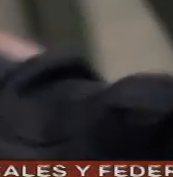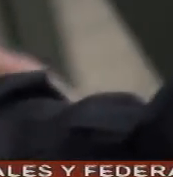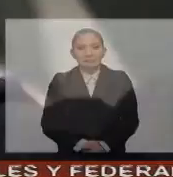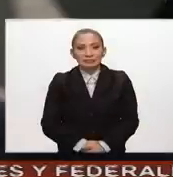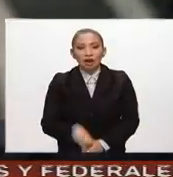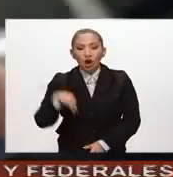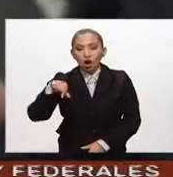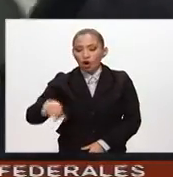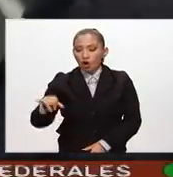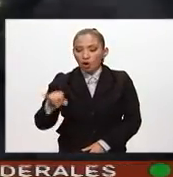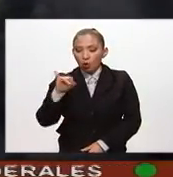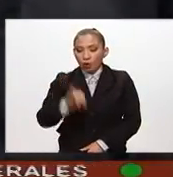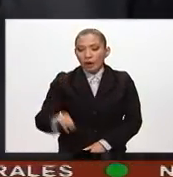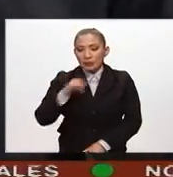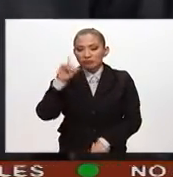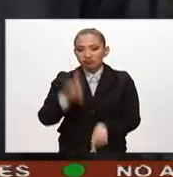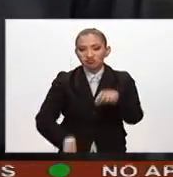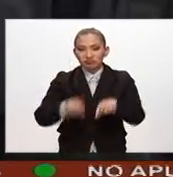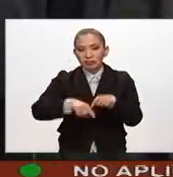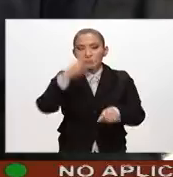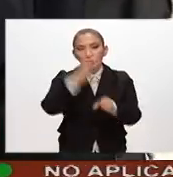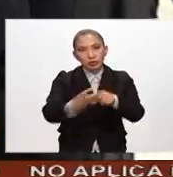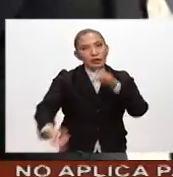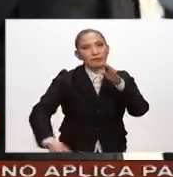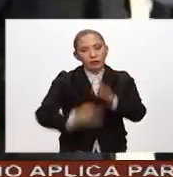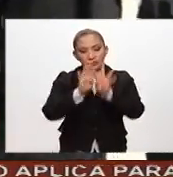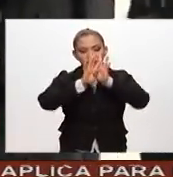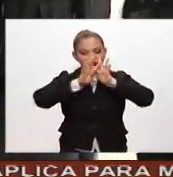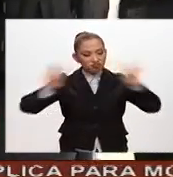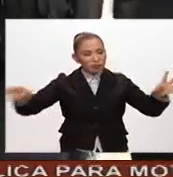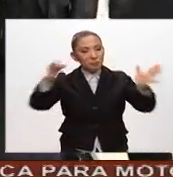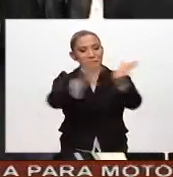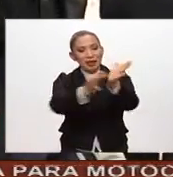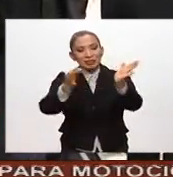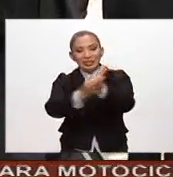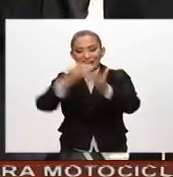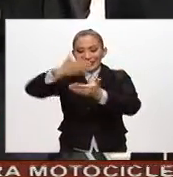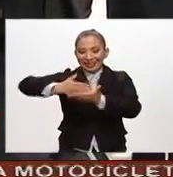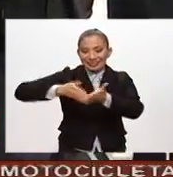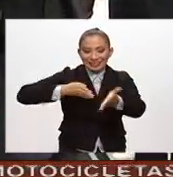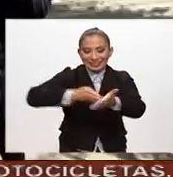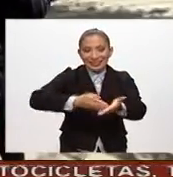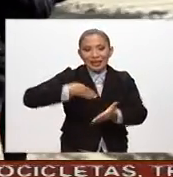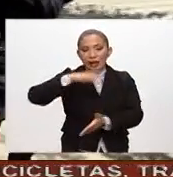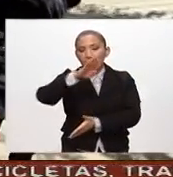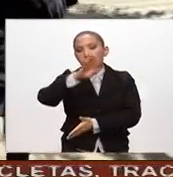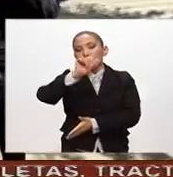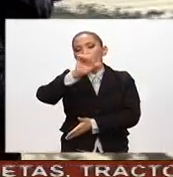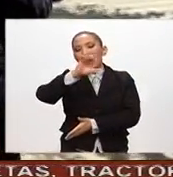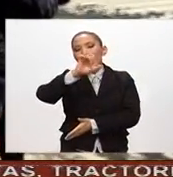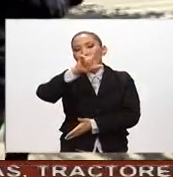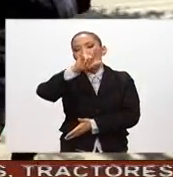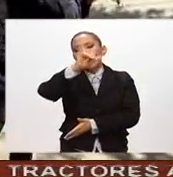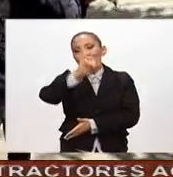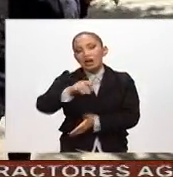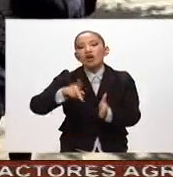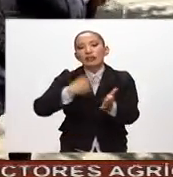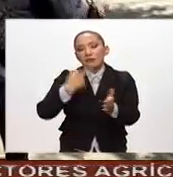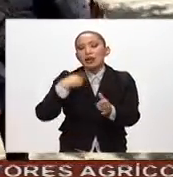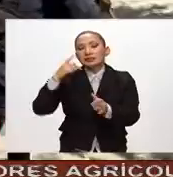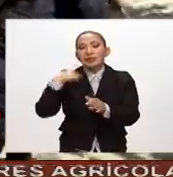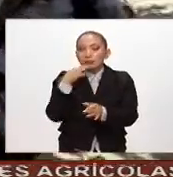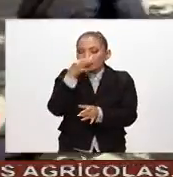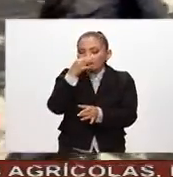La mañana de este jueves fueron retiradas por segunda ocasión las vallas metálicas que cerraban el paso en Avenida Bucareli, las cuales volvieron a ser